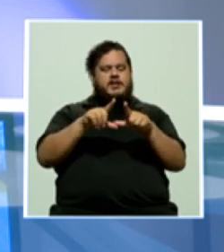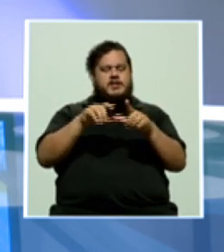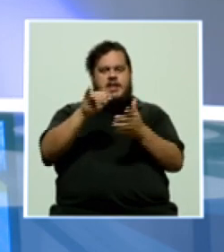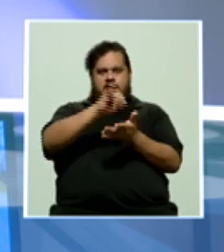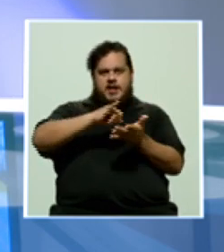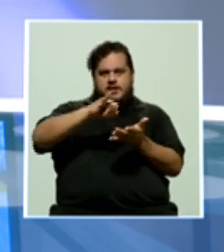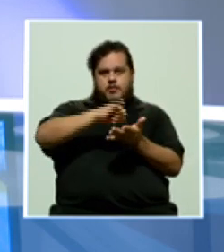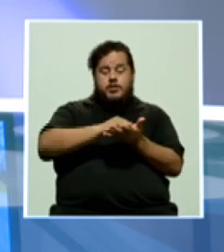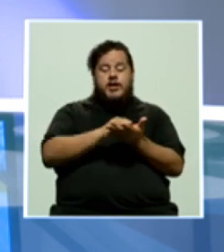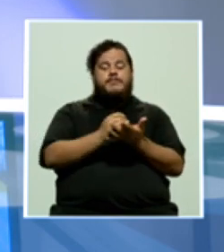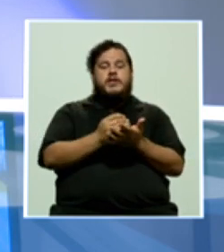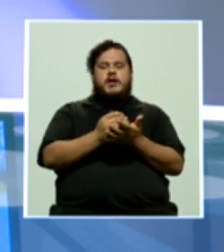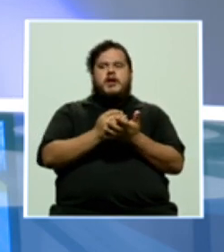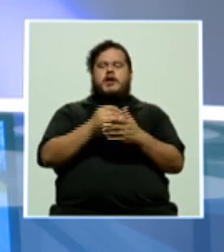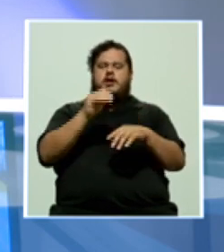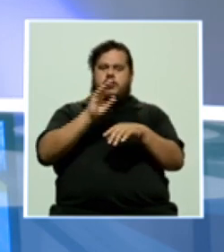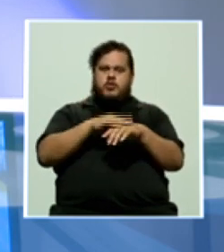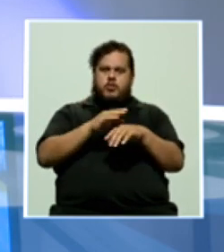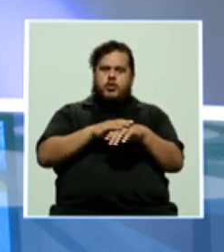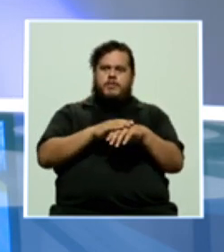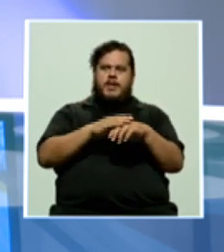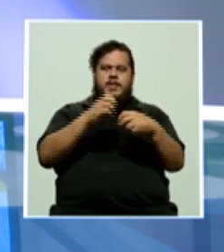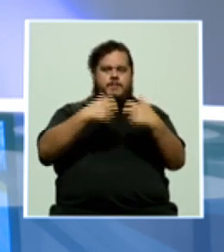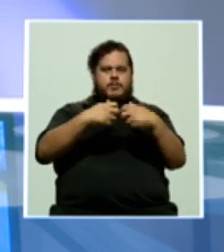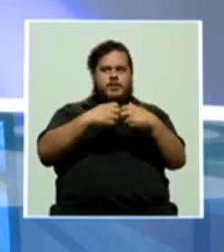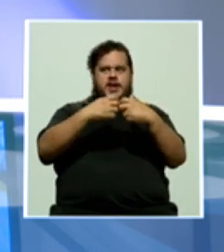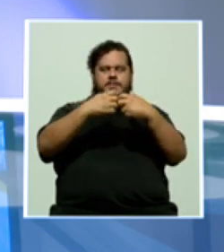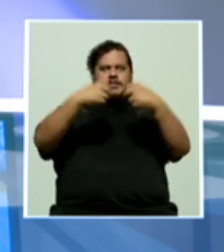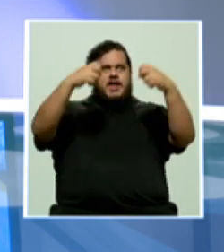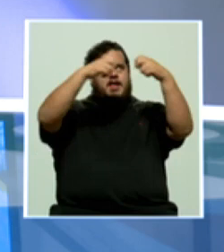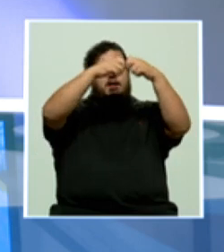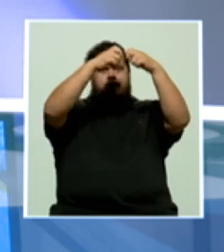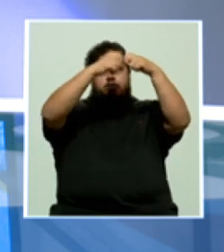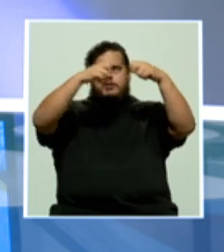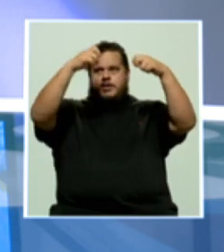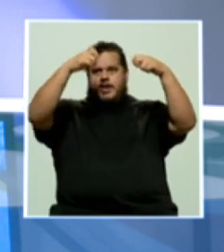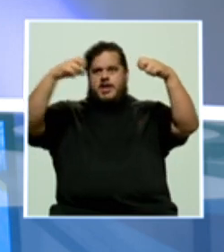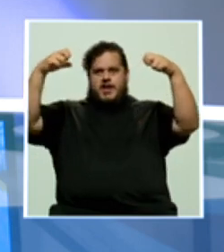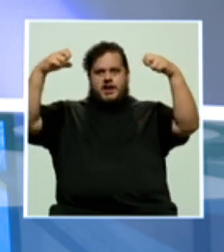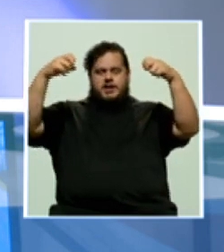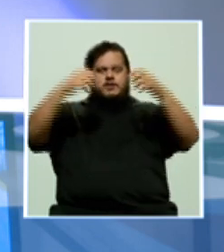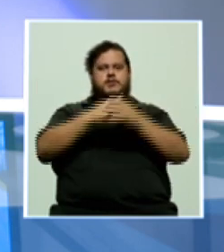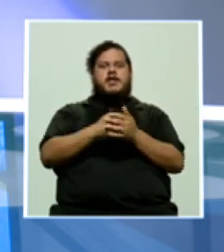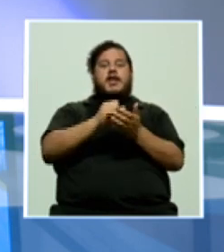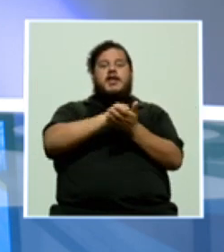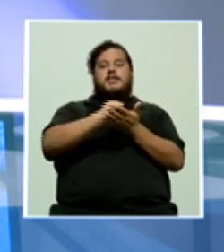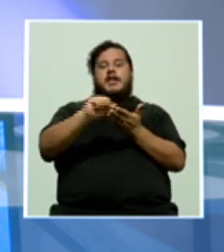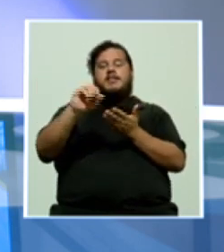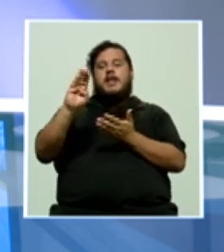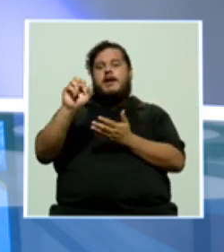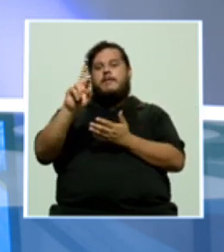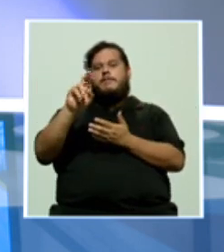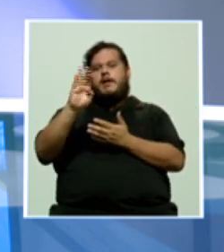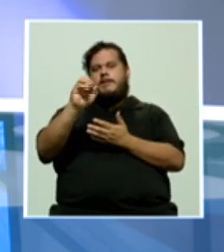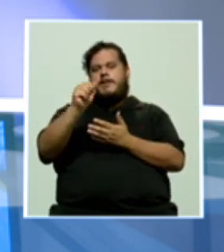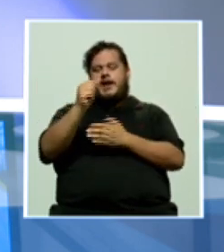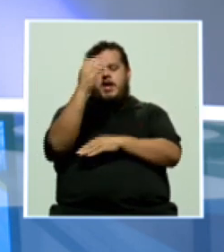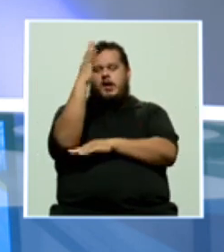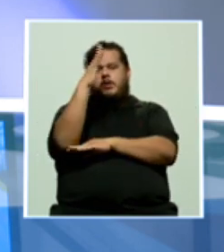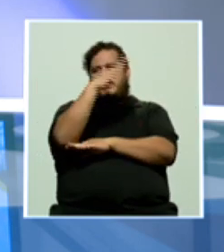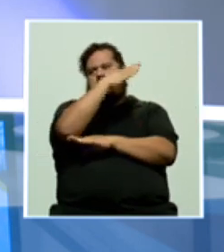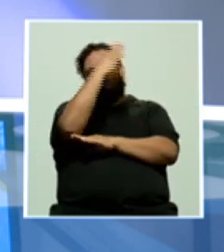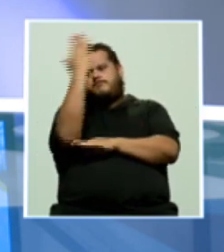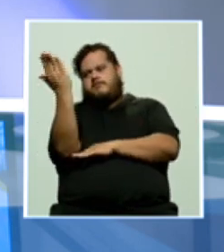metropolitana por el daño en el tendido eléctrico. Desde Santa Bárbara de Heredia, donde un árbol cayó sobre una